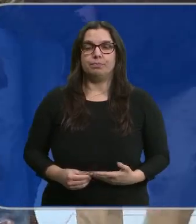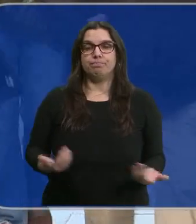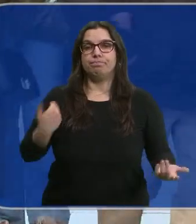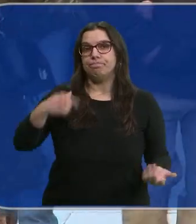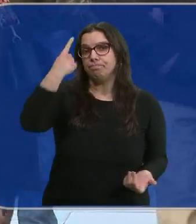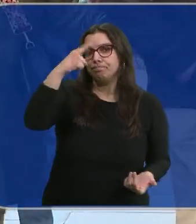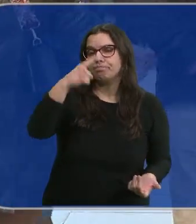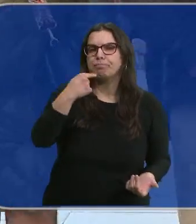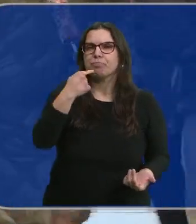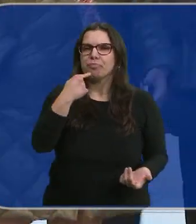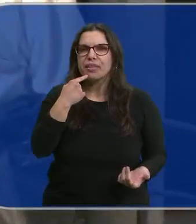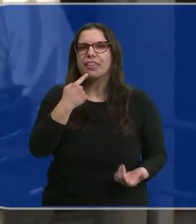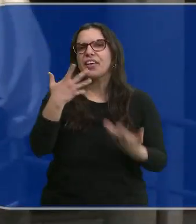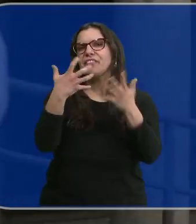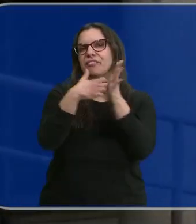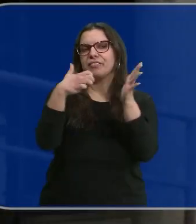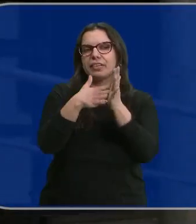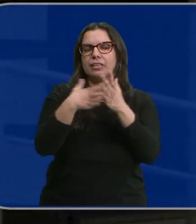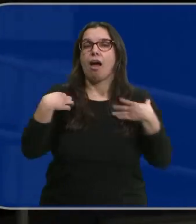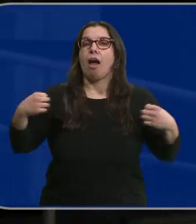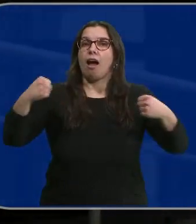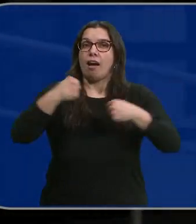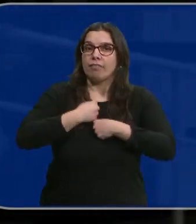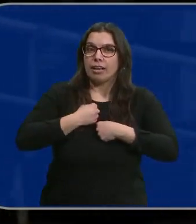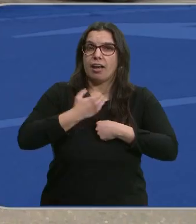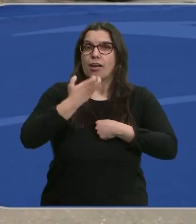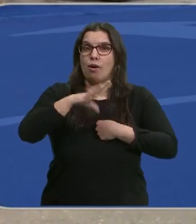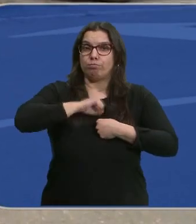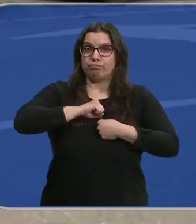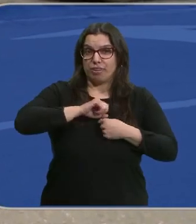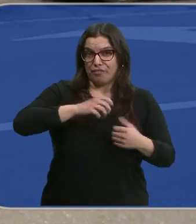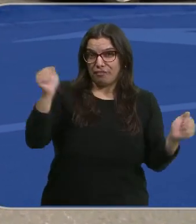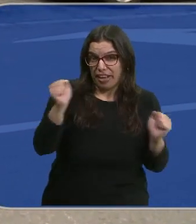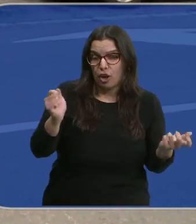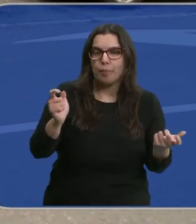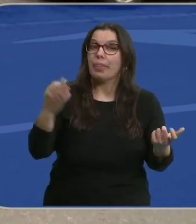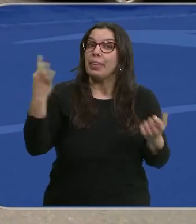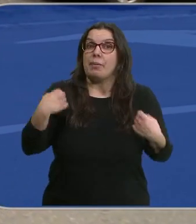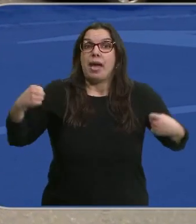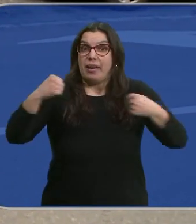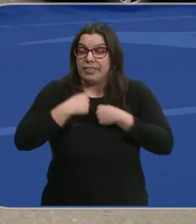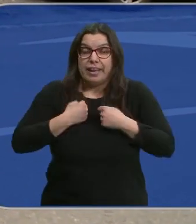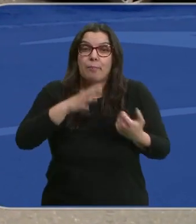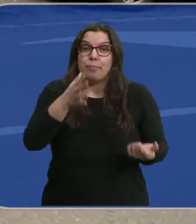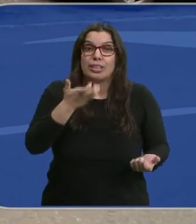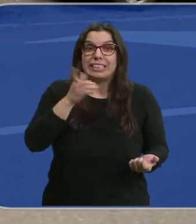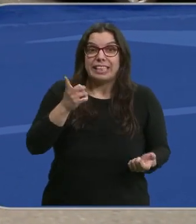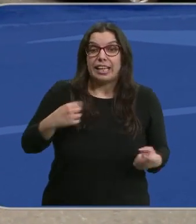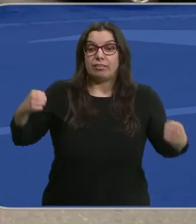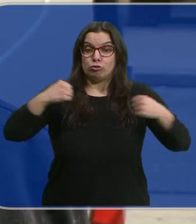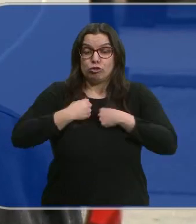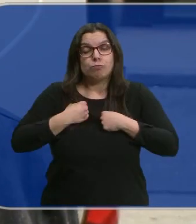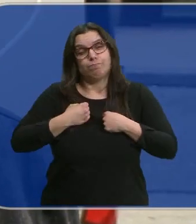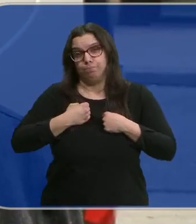Ya saben eso que dice el dicho, abrígate, que coges frío. Hay que abrigarse porque si no te